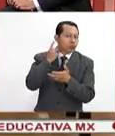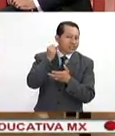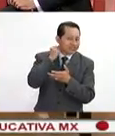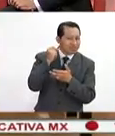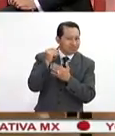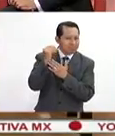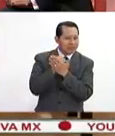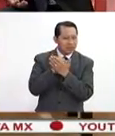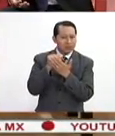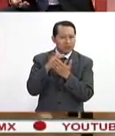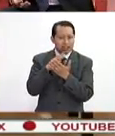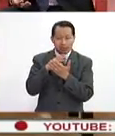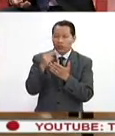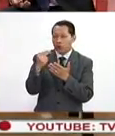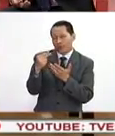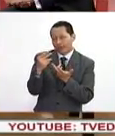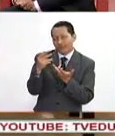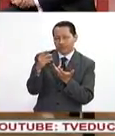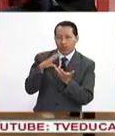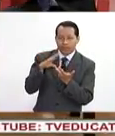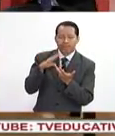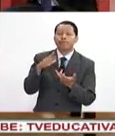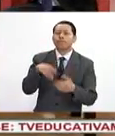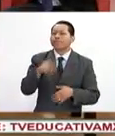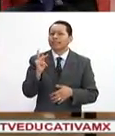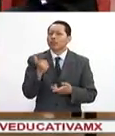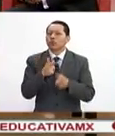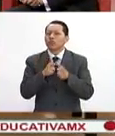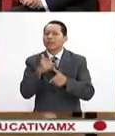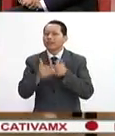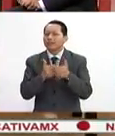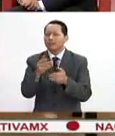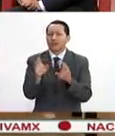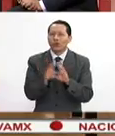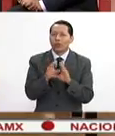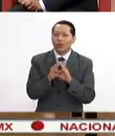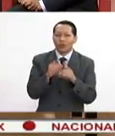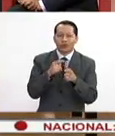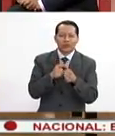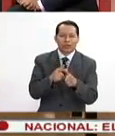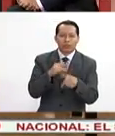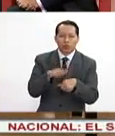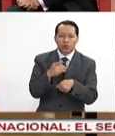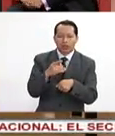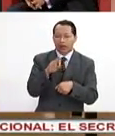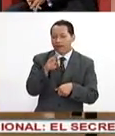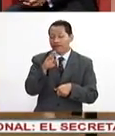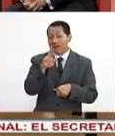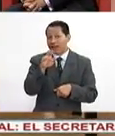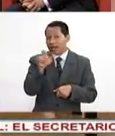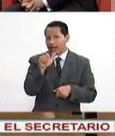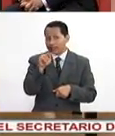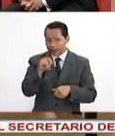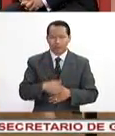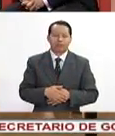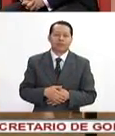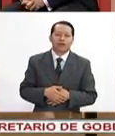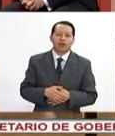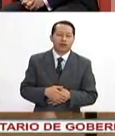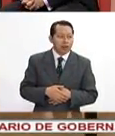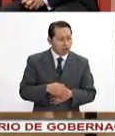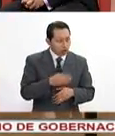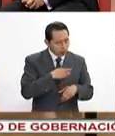tienen sus nombres, ya sabes, muy exclusivos. Pero, ¿qué sigue? Siguen las negociaciones rumbo al Brexit. Sí, exactamente. Bueno, muy buenos días. Me